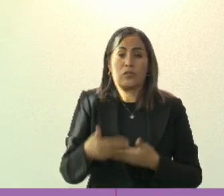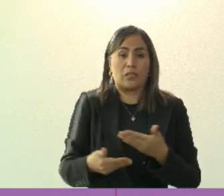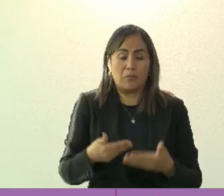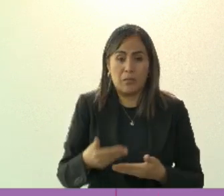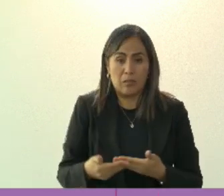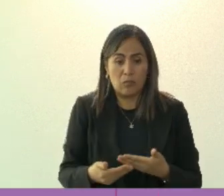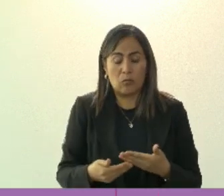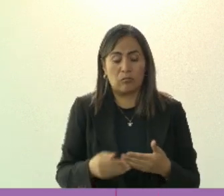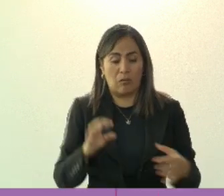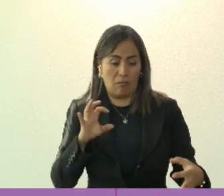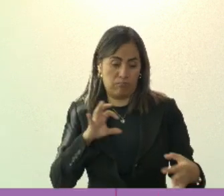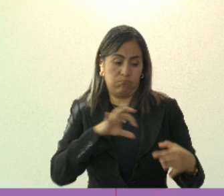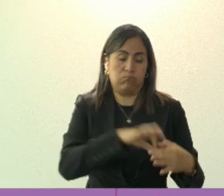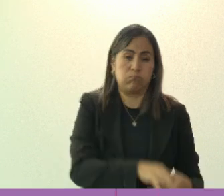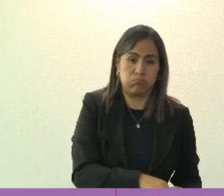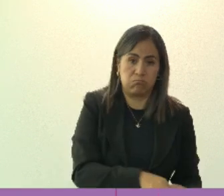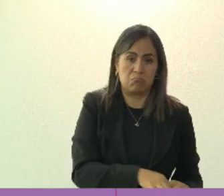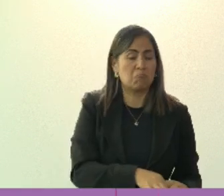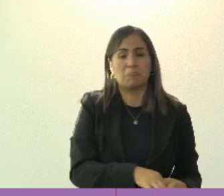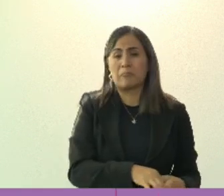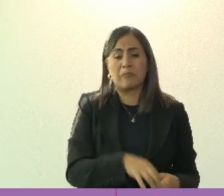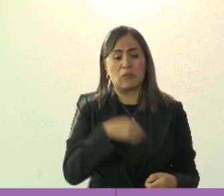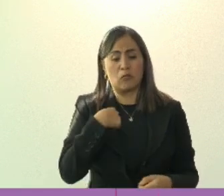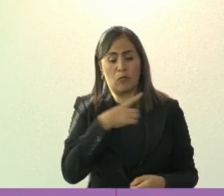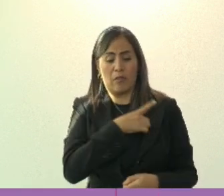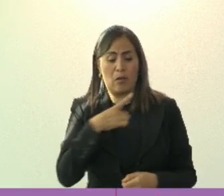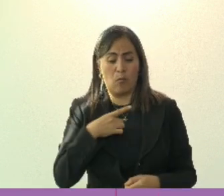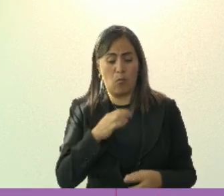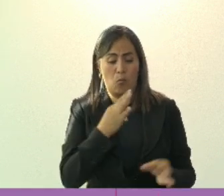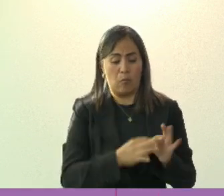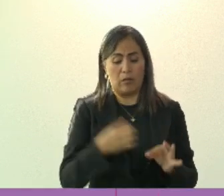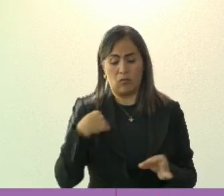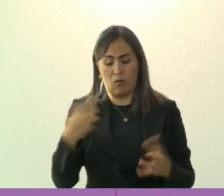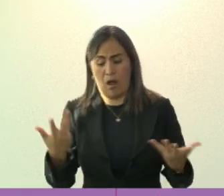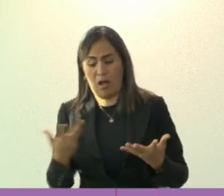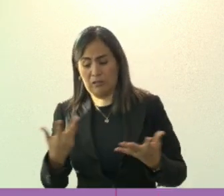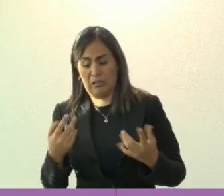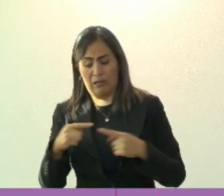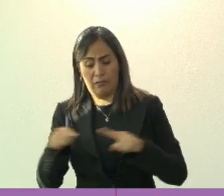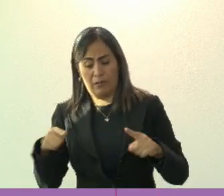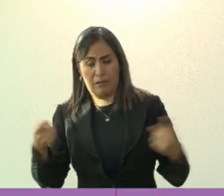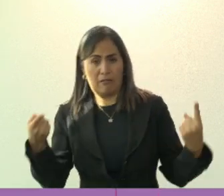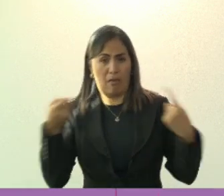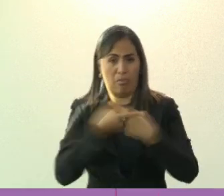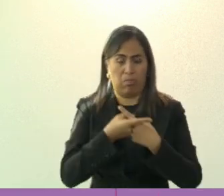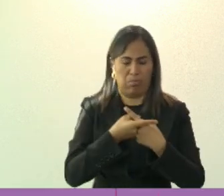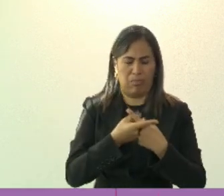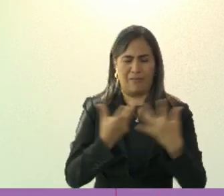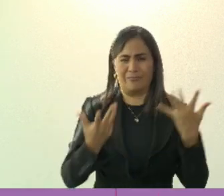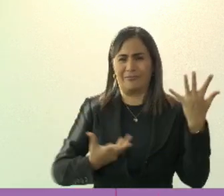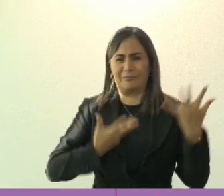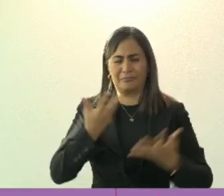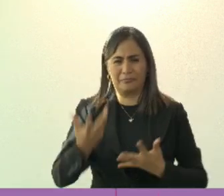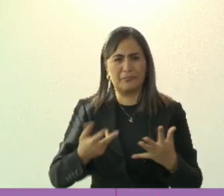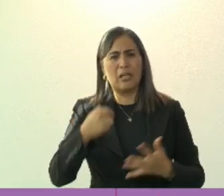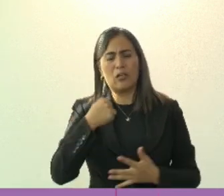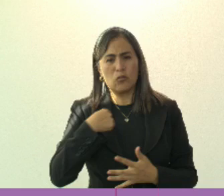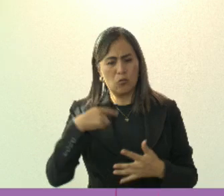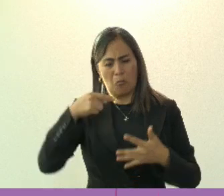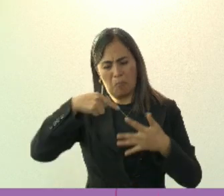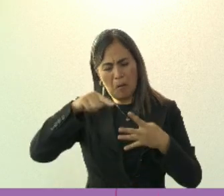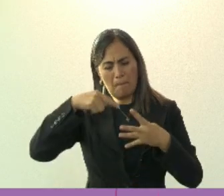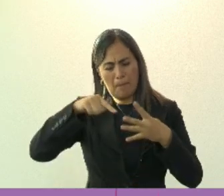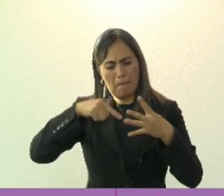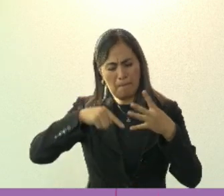a ello, a lo que debo de cumplir. Y entonces cuando no tengo debidamente mapeado el proceso